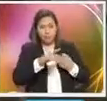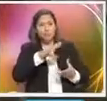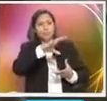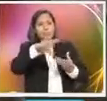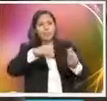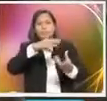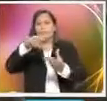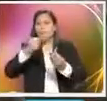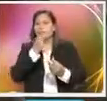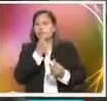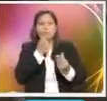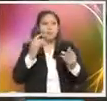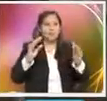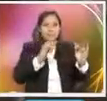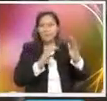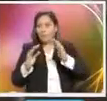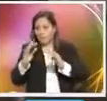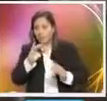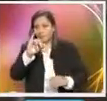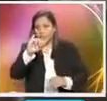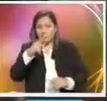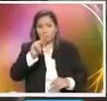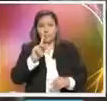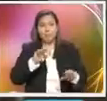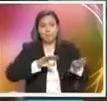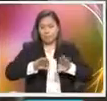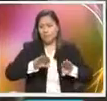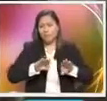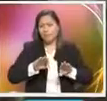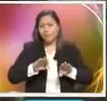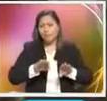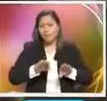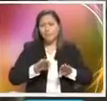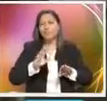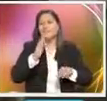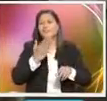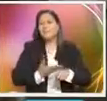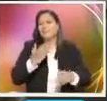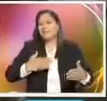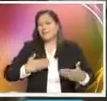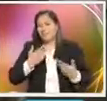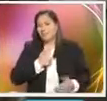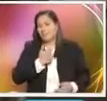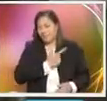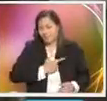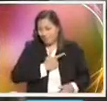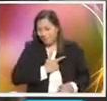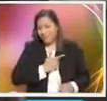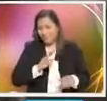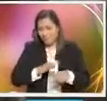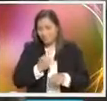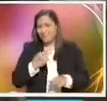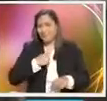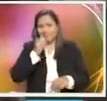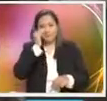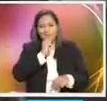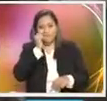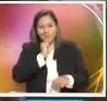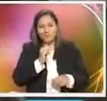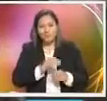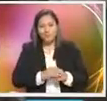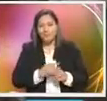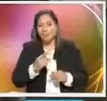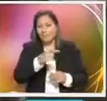muchos niños a la vez, pero más bien no es como un trabajo, es una manera muy divertida de pasar el tiempo, porque ellos siempre son